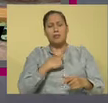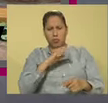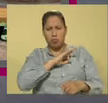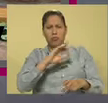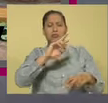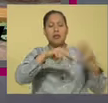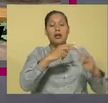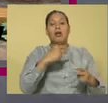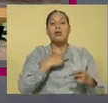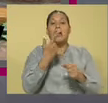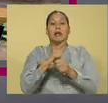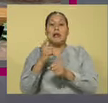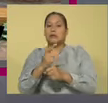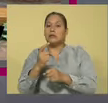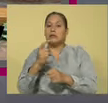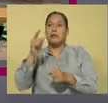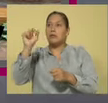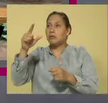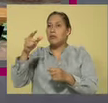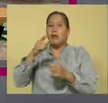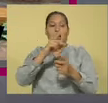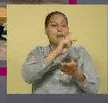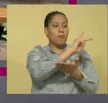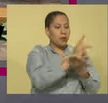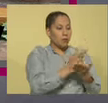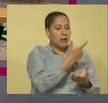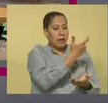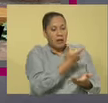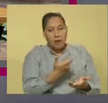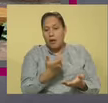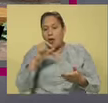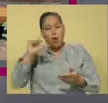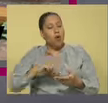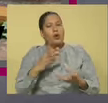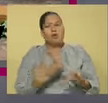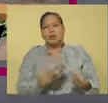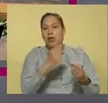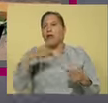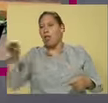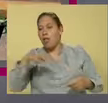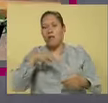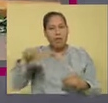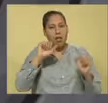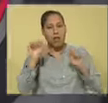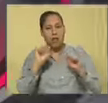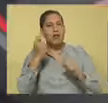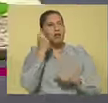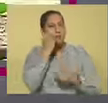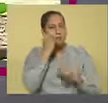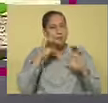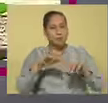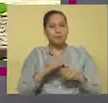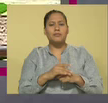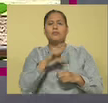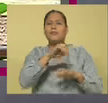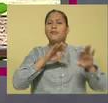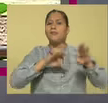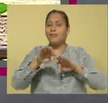Me gastaba yo en taxi lo que ganaba en el programa, claro, porque andaba yo corriendo de un lado para otro.